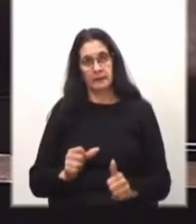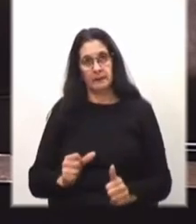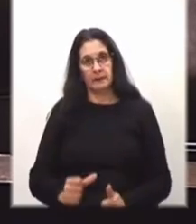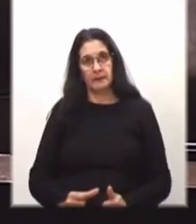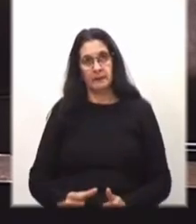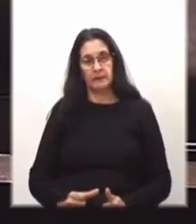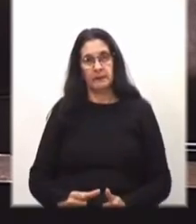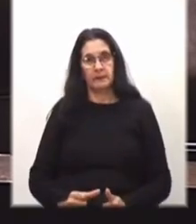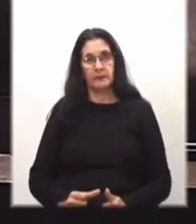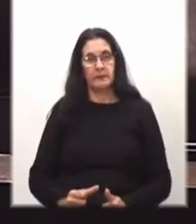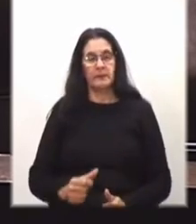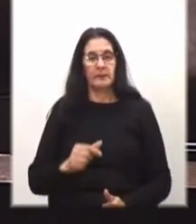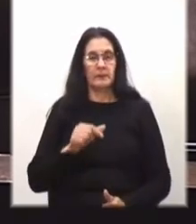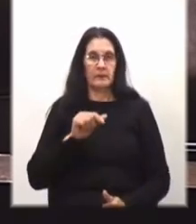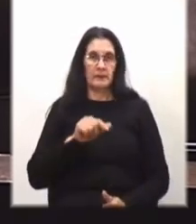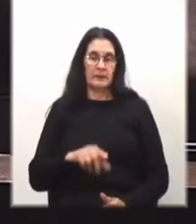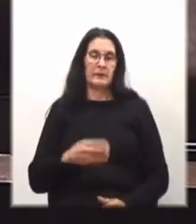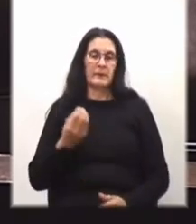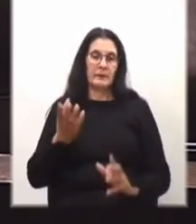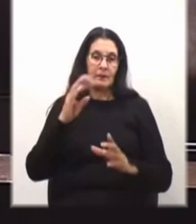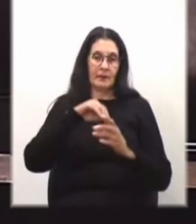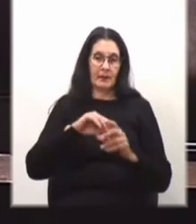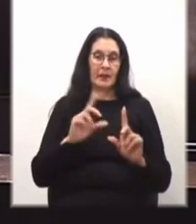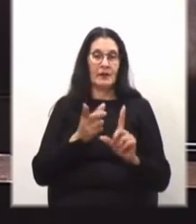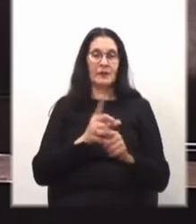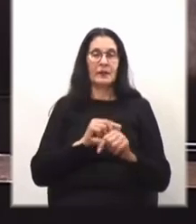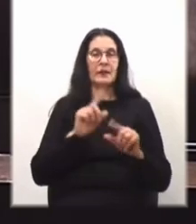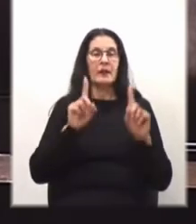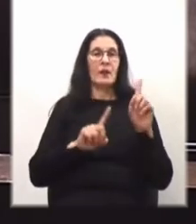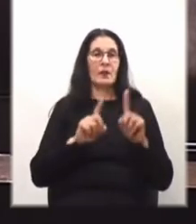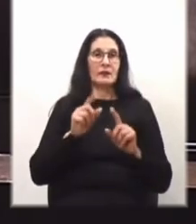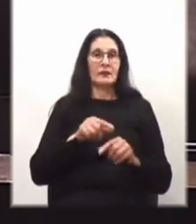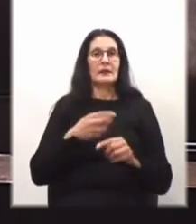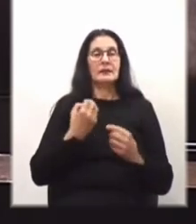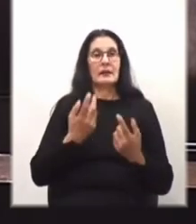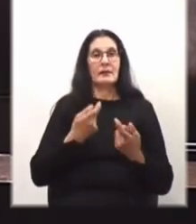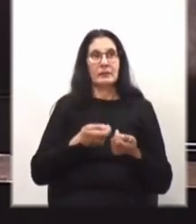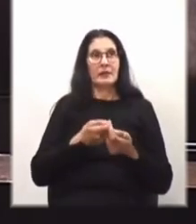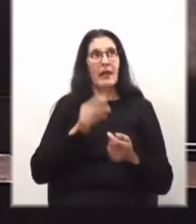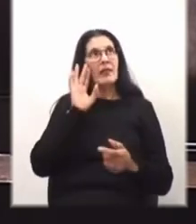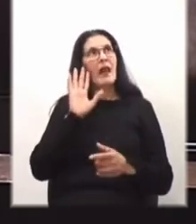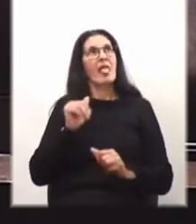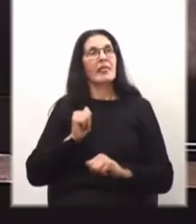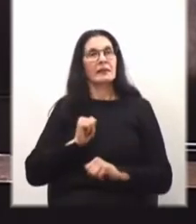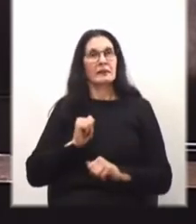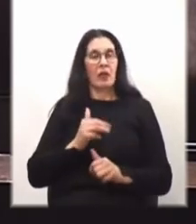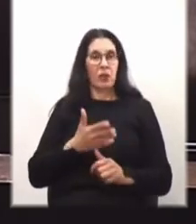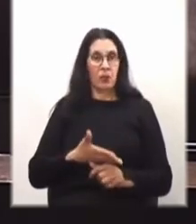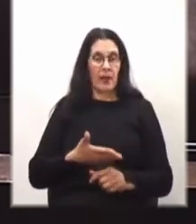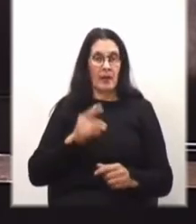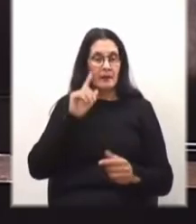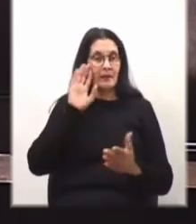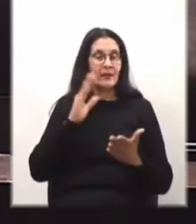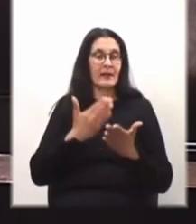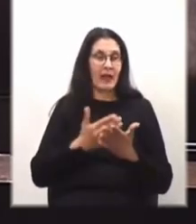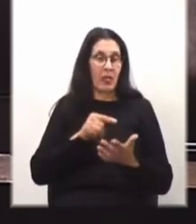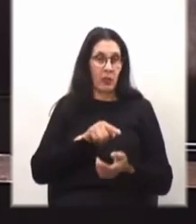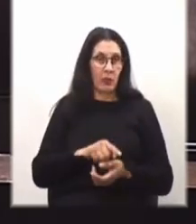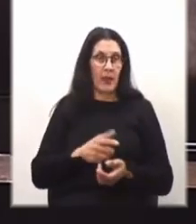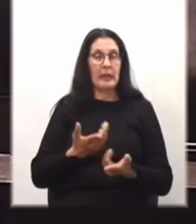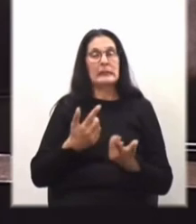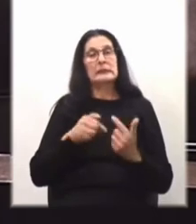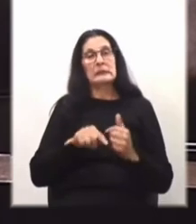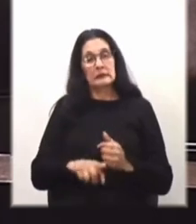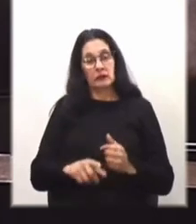el fin de la intervención en la universidad, que no era ni más ni menos que la expresión de la dictadura a ese nivel, pero